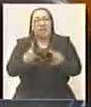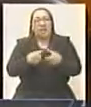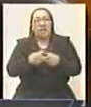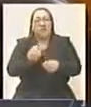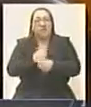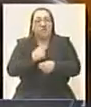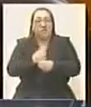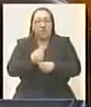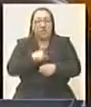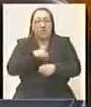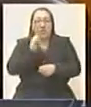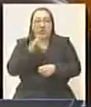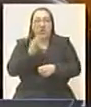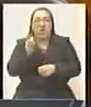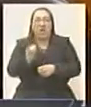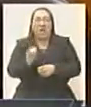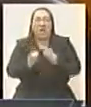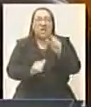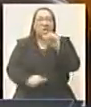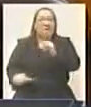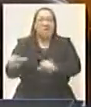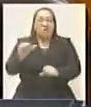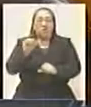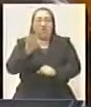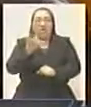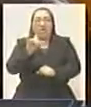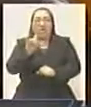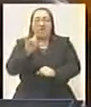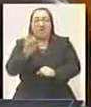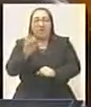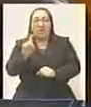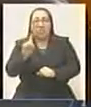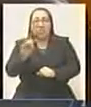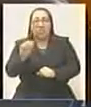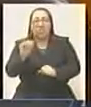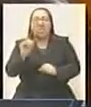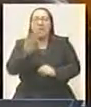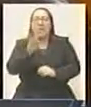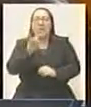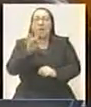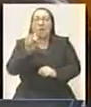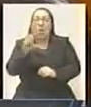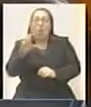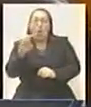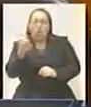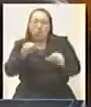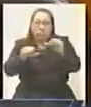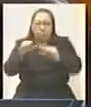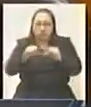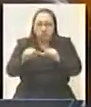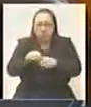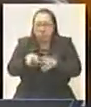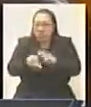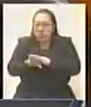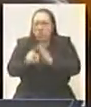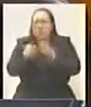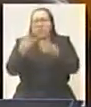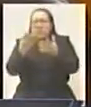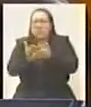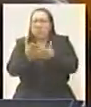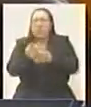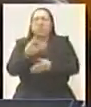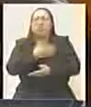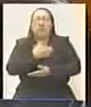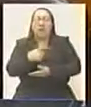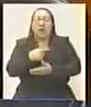de trabajo le dijimos, hay químicos farmacéuticos y biólogos. Químicos, farmacéuticos y biólogos, señor